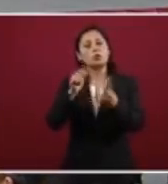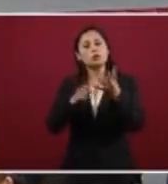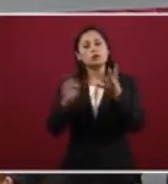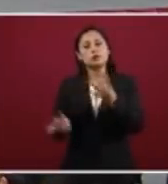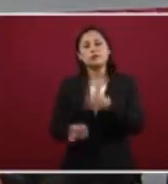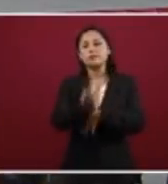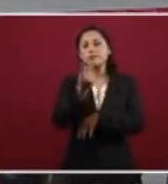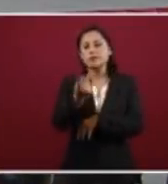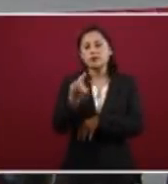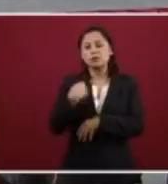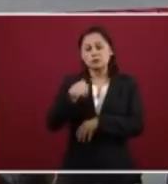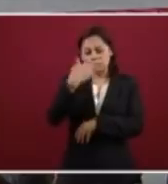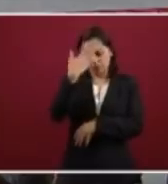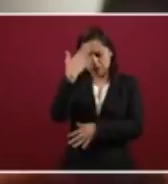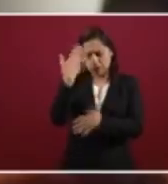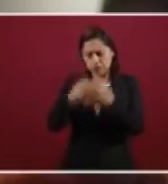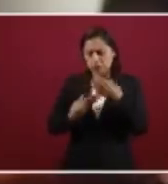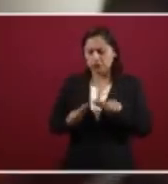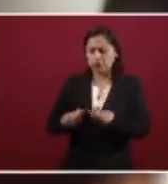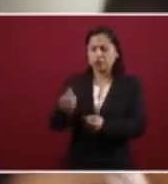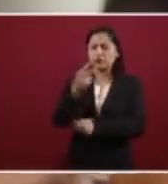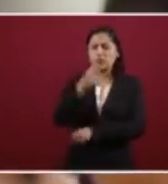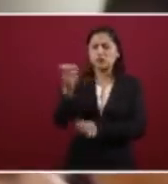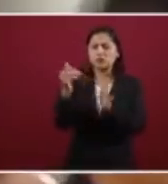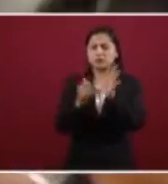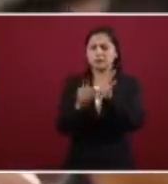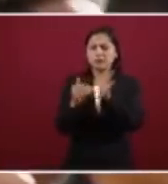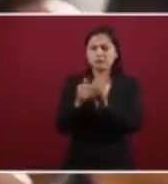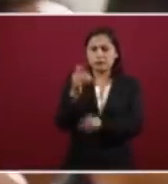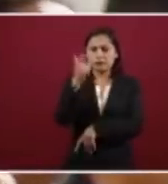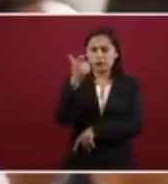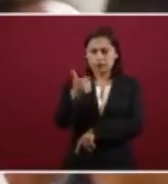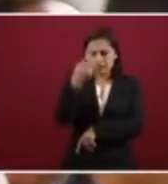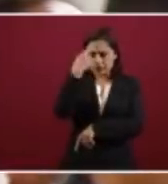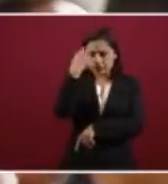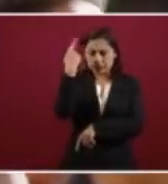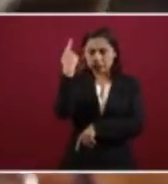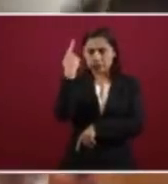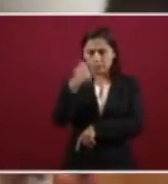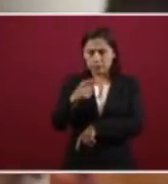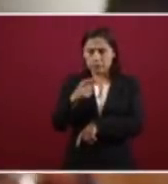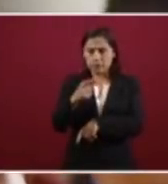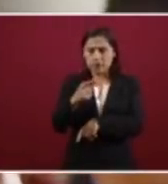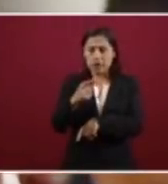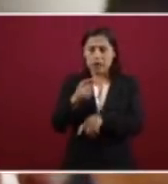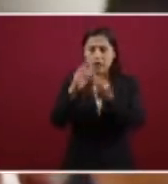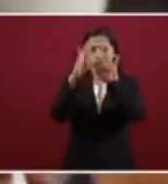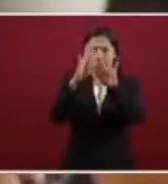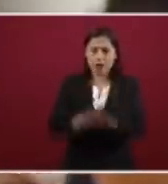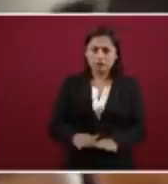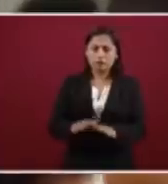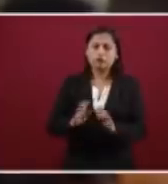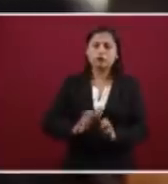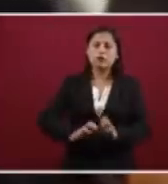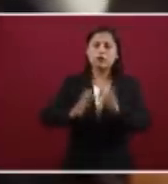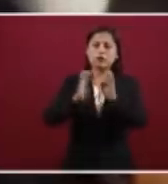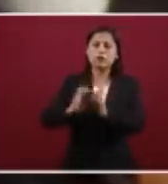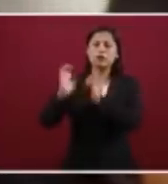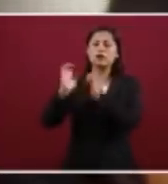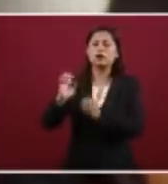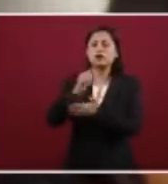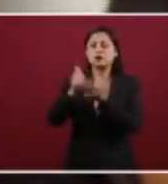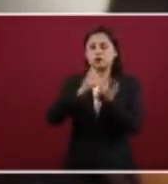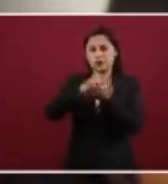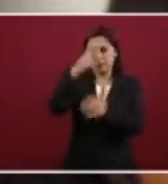de pesos para demoler 24 predios en la Ciudad de México en la gestión de Miguel Ángel